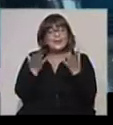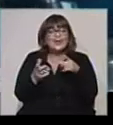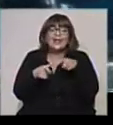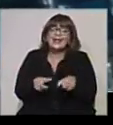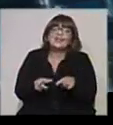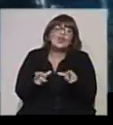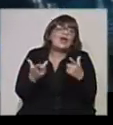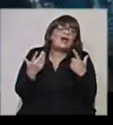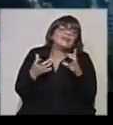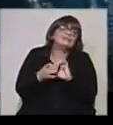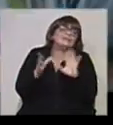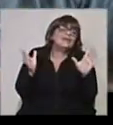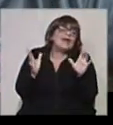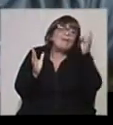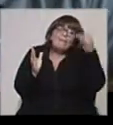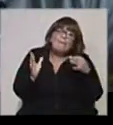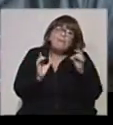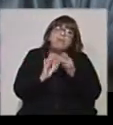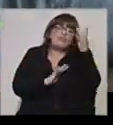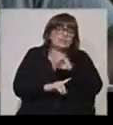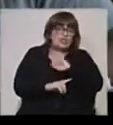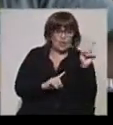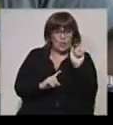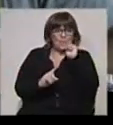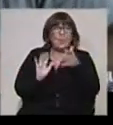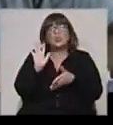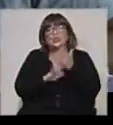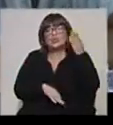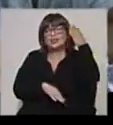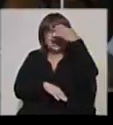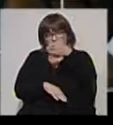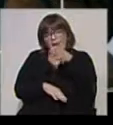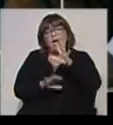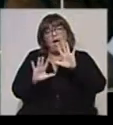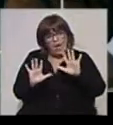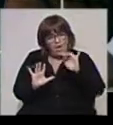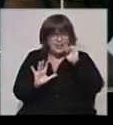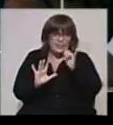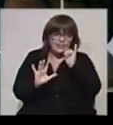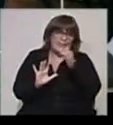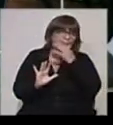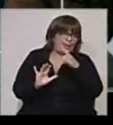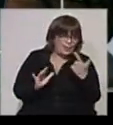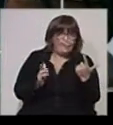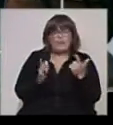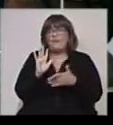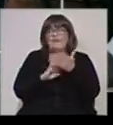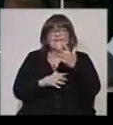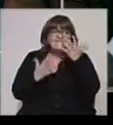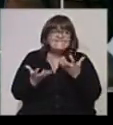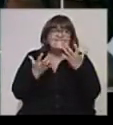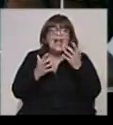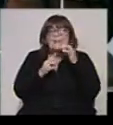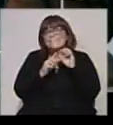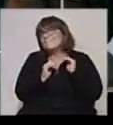nivel aficionado, a nivel de me gusta la montaña y voy. Pero sí que para aspirar a mayores